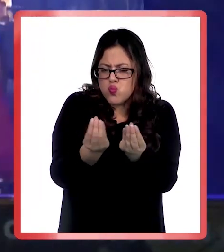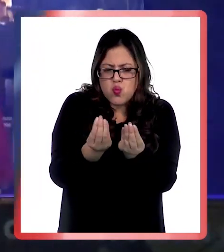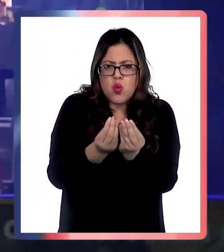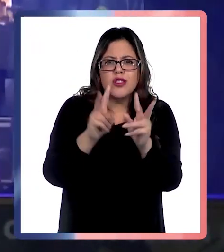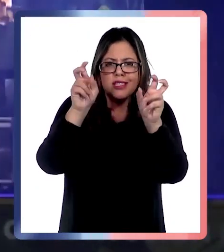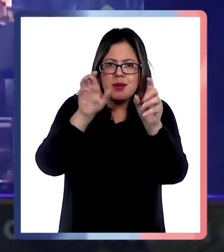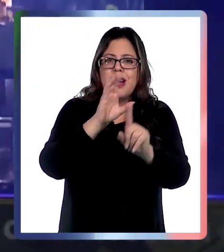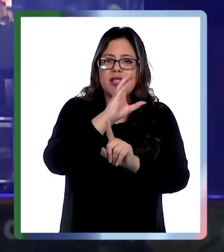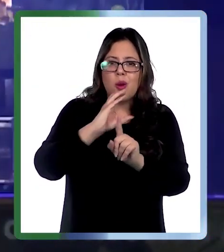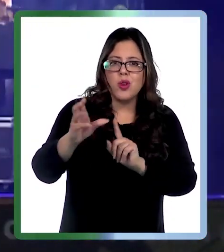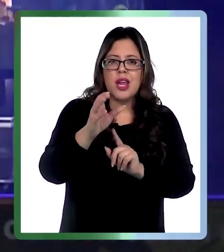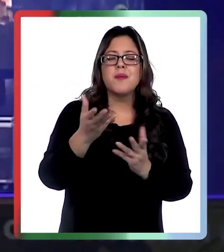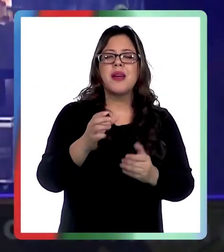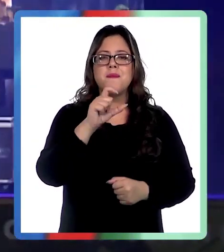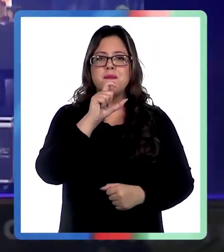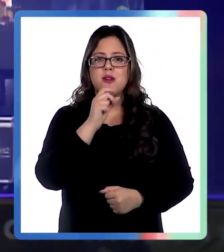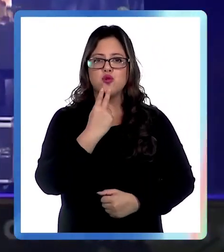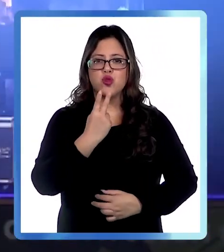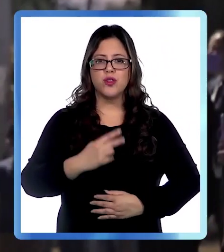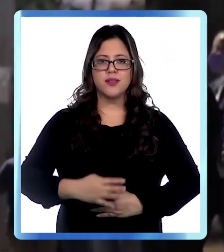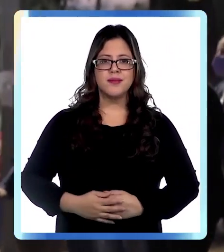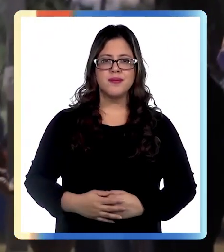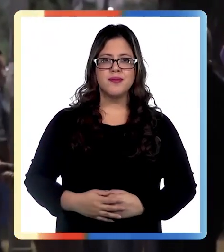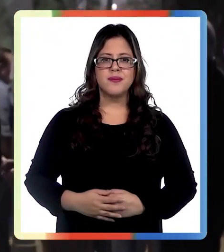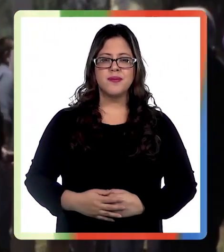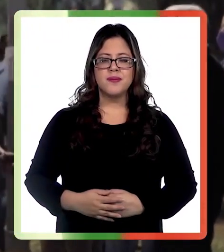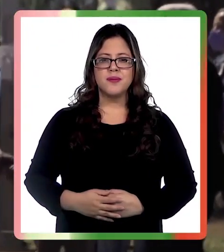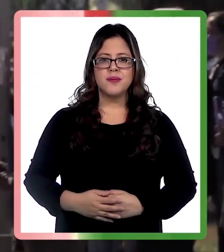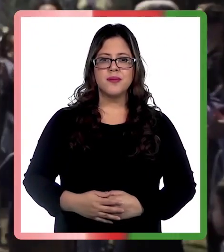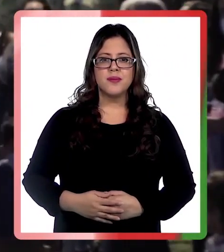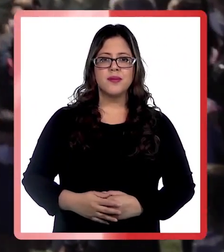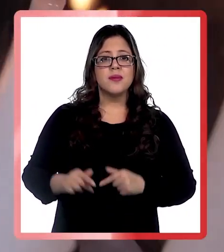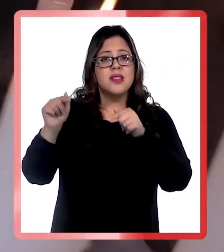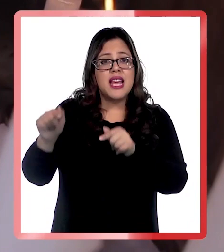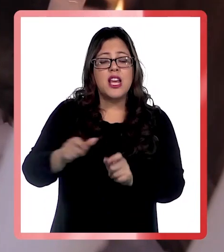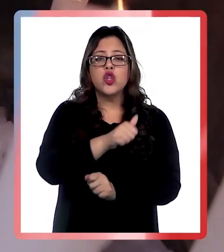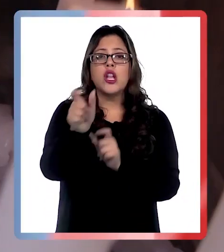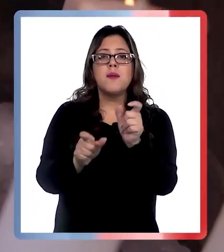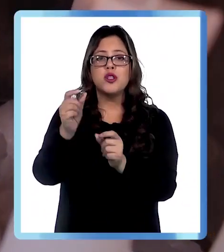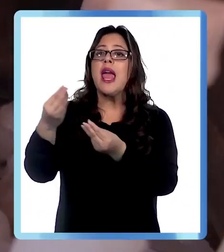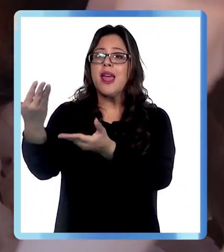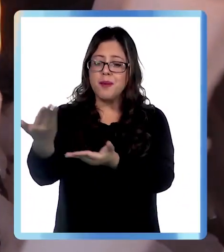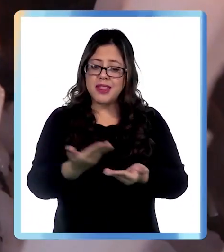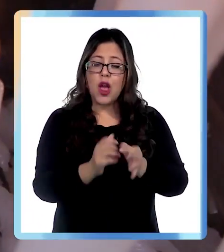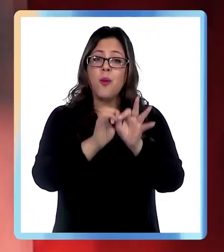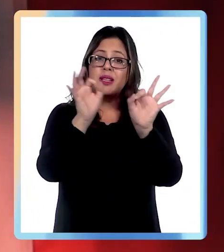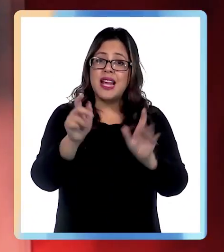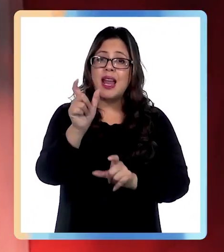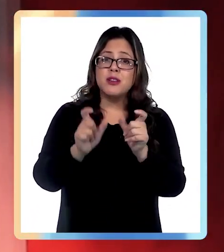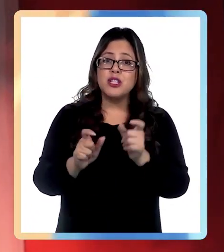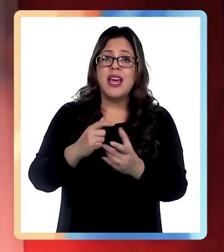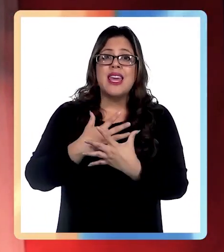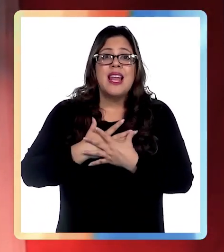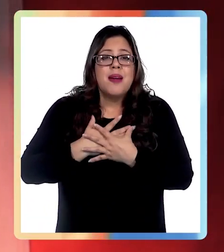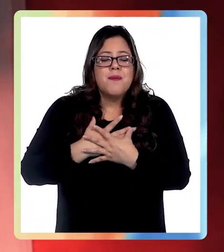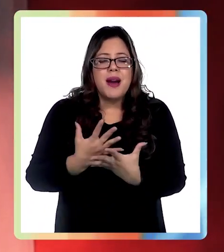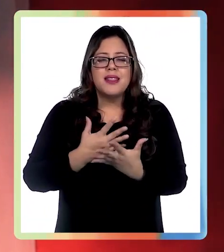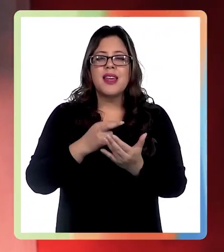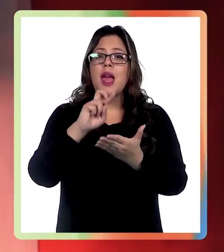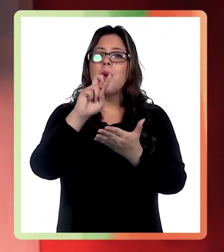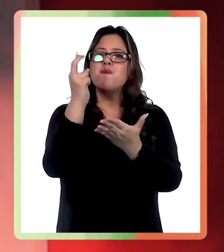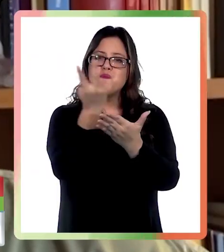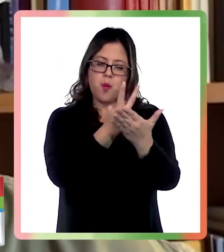todos sus elencos y artistas un variado abanico de eventos culturales para Constitución cordialmente todos